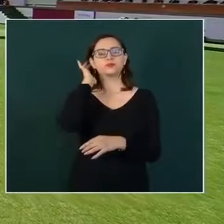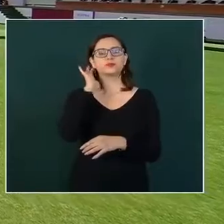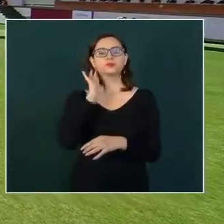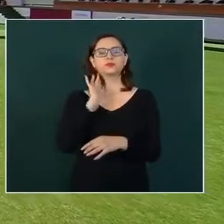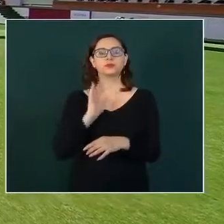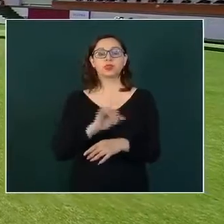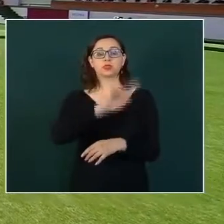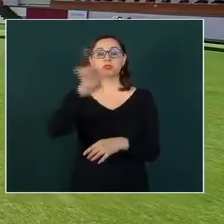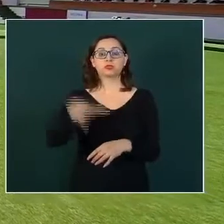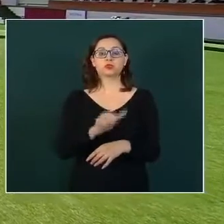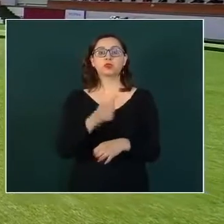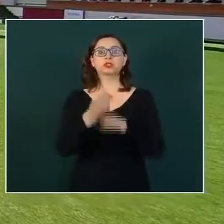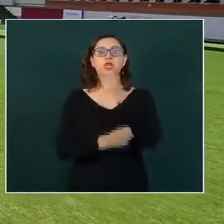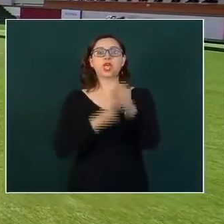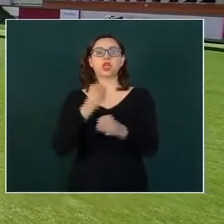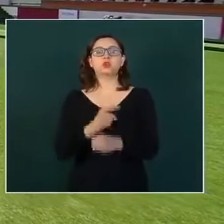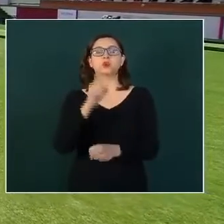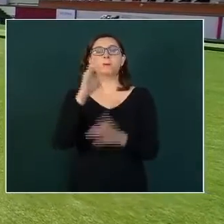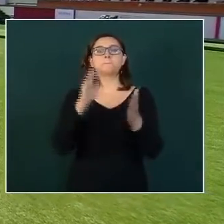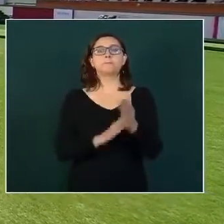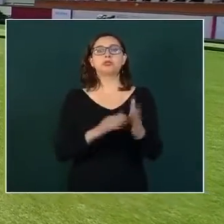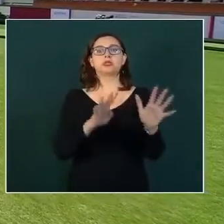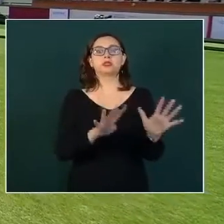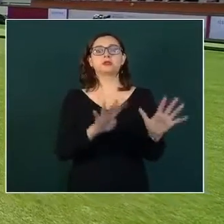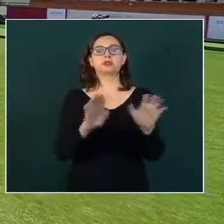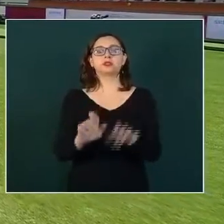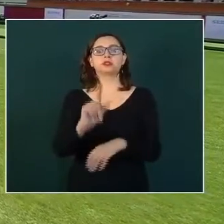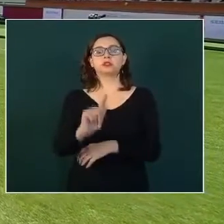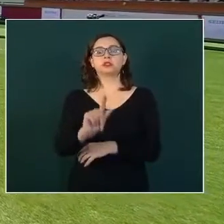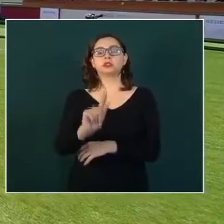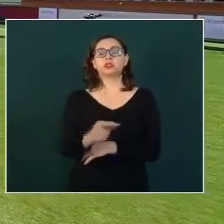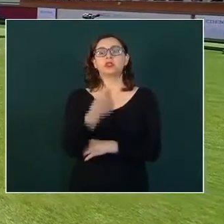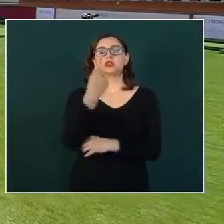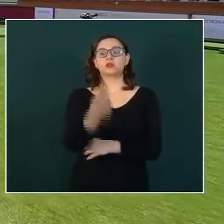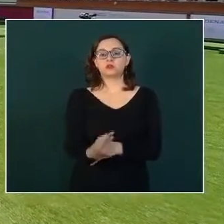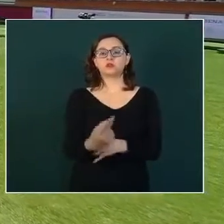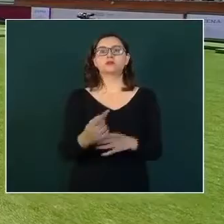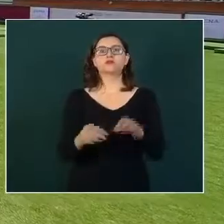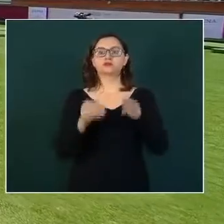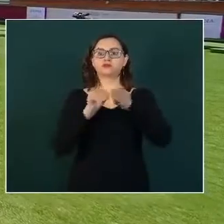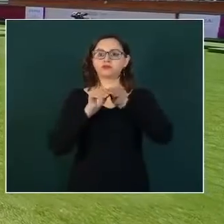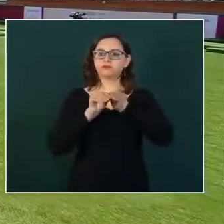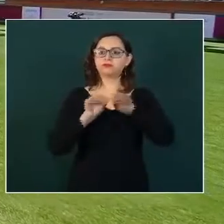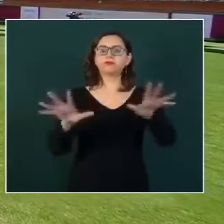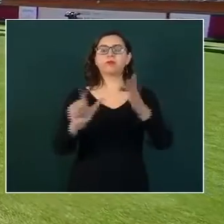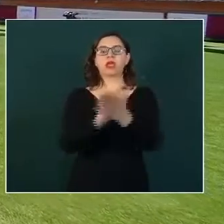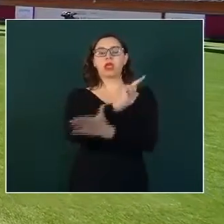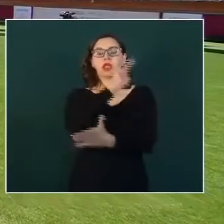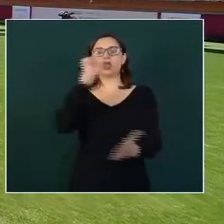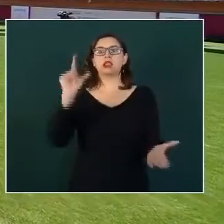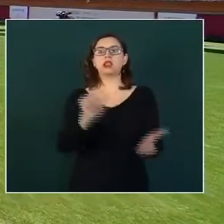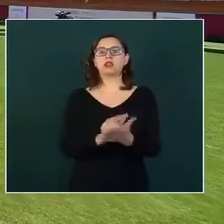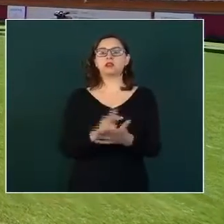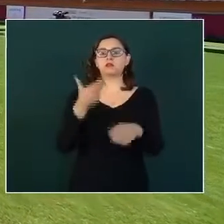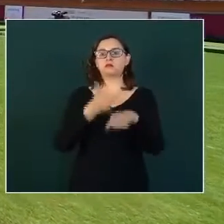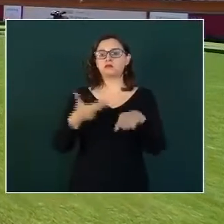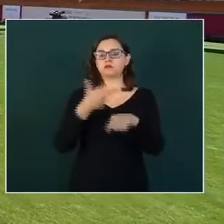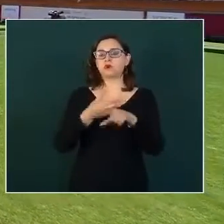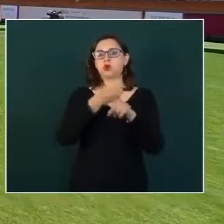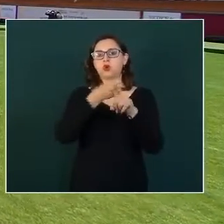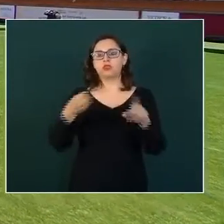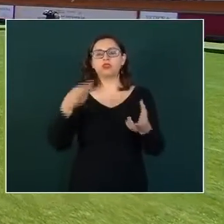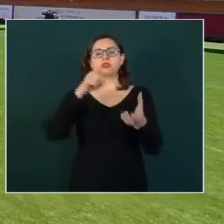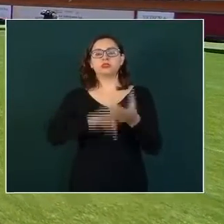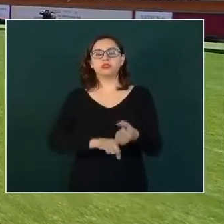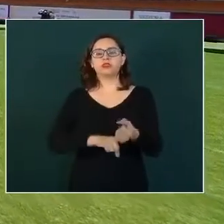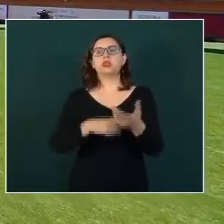Posteriormente, en 1971, se publicó la Ley Orgánica del Ejército y Fuerza Aérea que asignaba 3 misiones